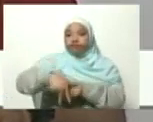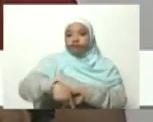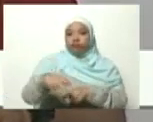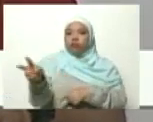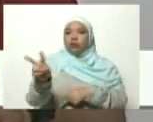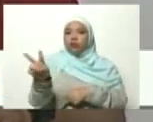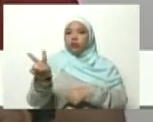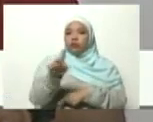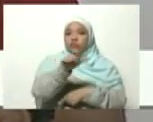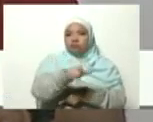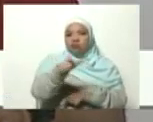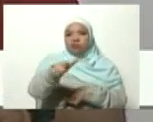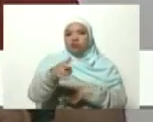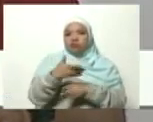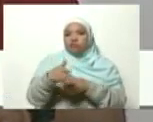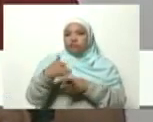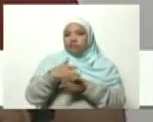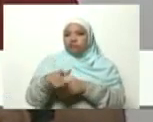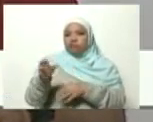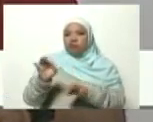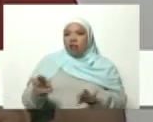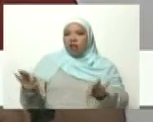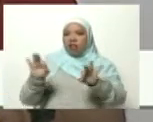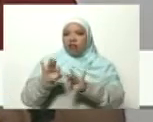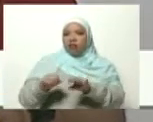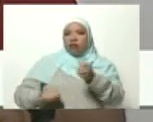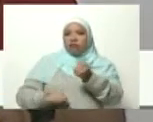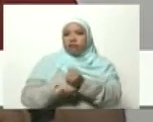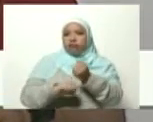ejerciendo ningún cargo en este momento.